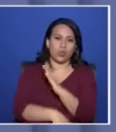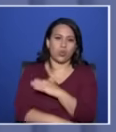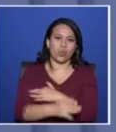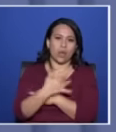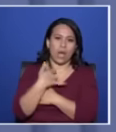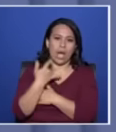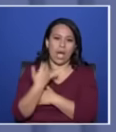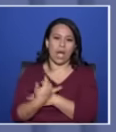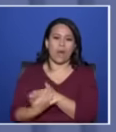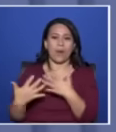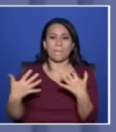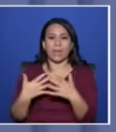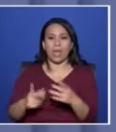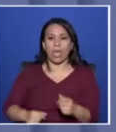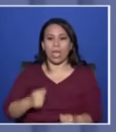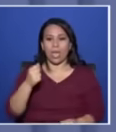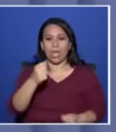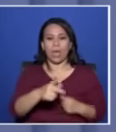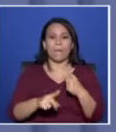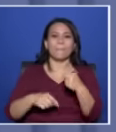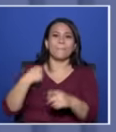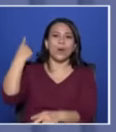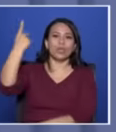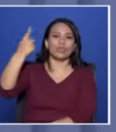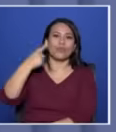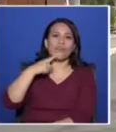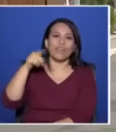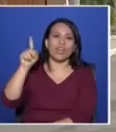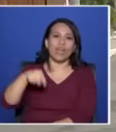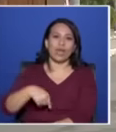que temen invertir para el próximo feriado.